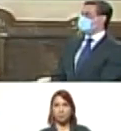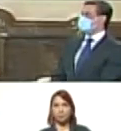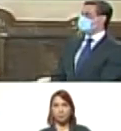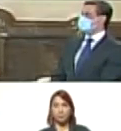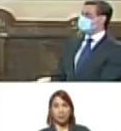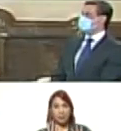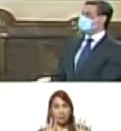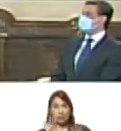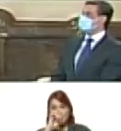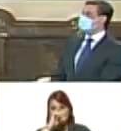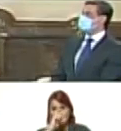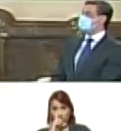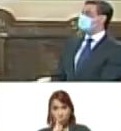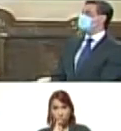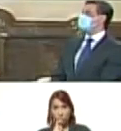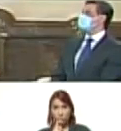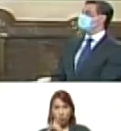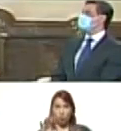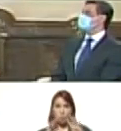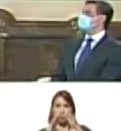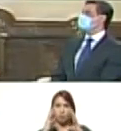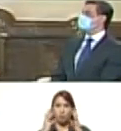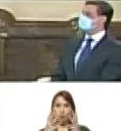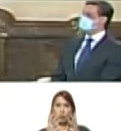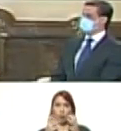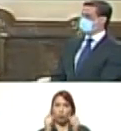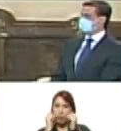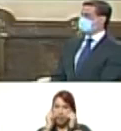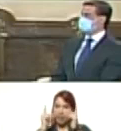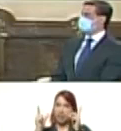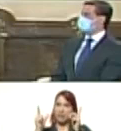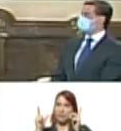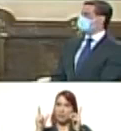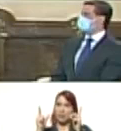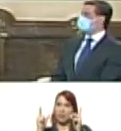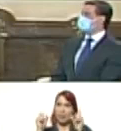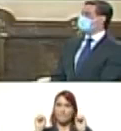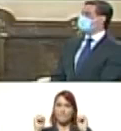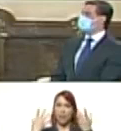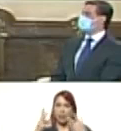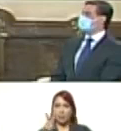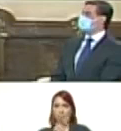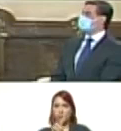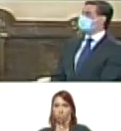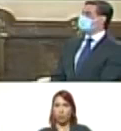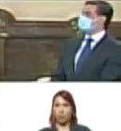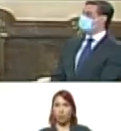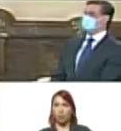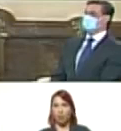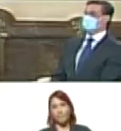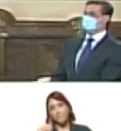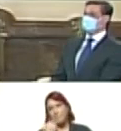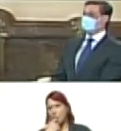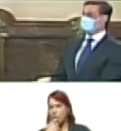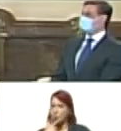10 años en el mundo increíble de la mágica Venezuela. Más bonito.